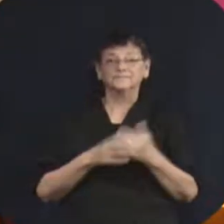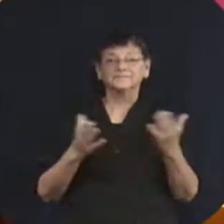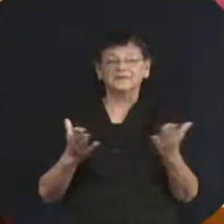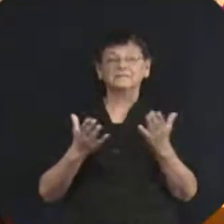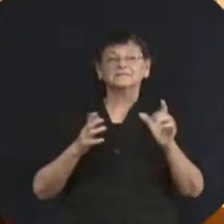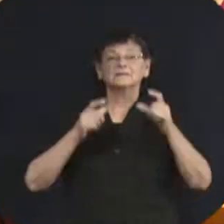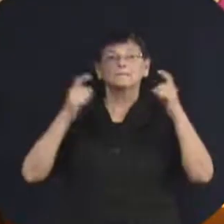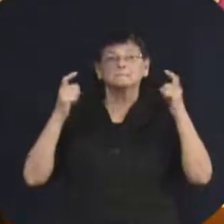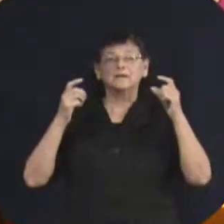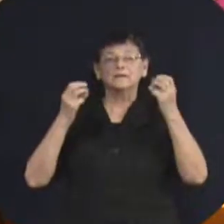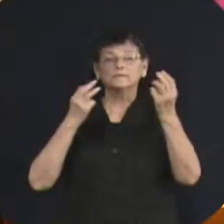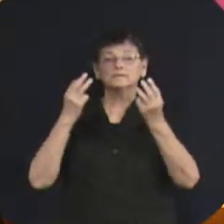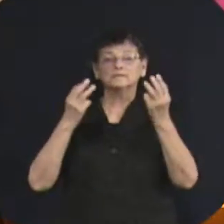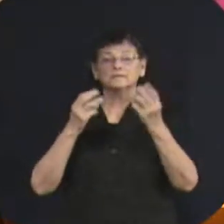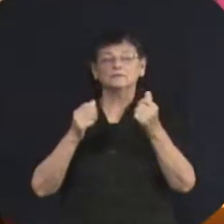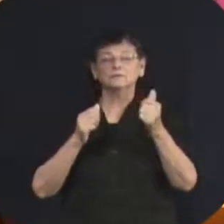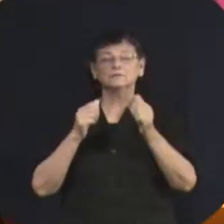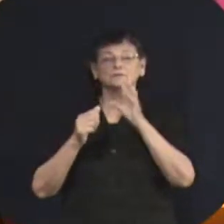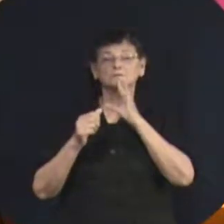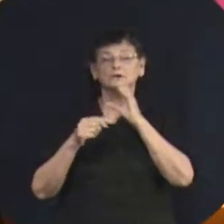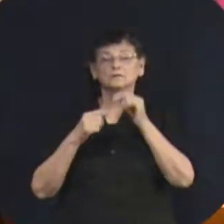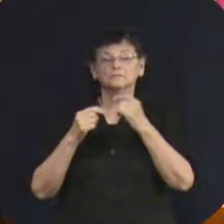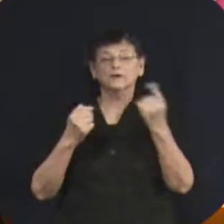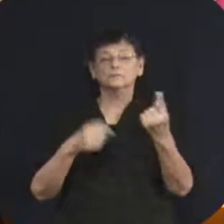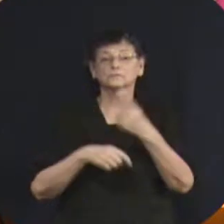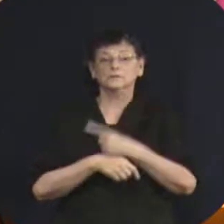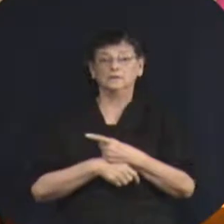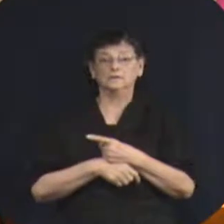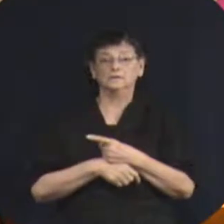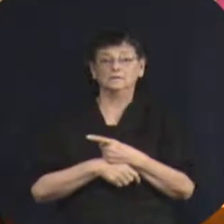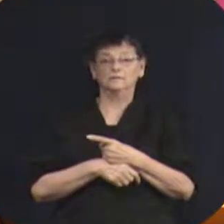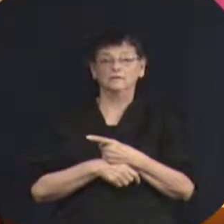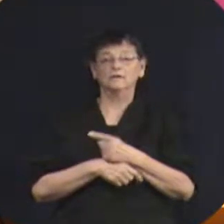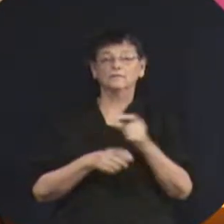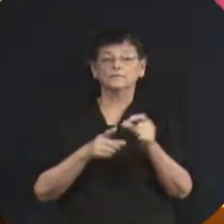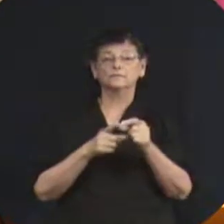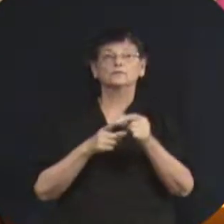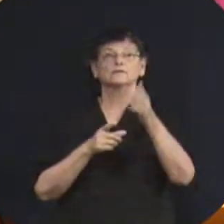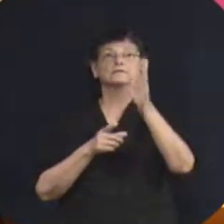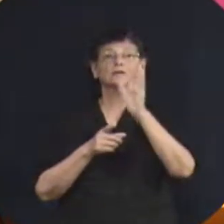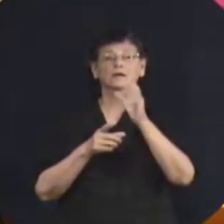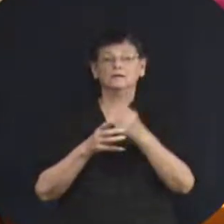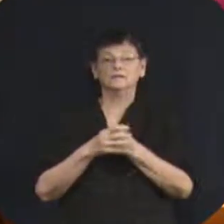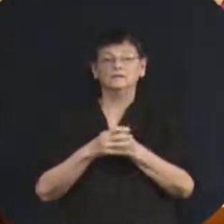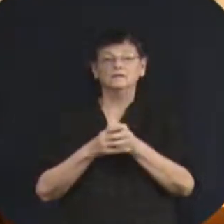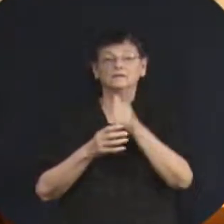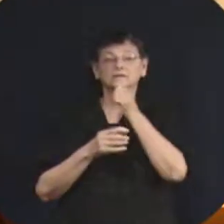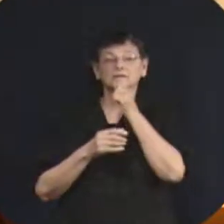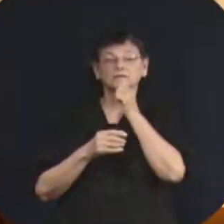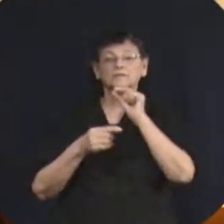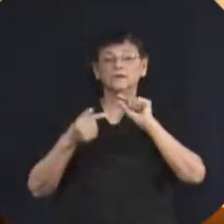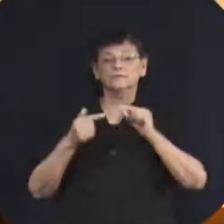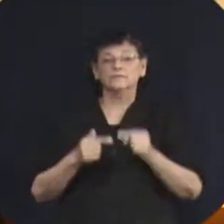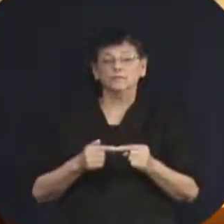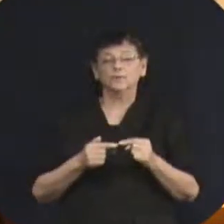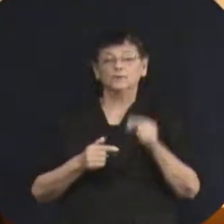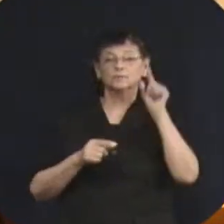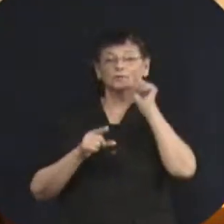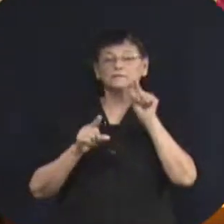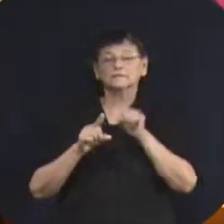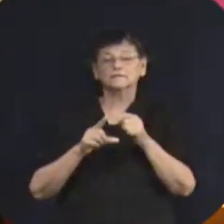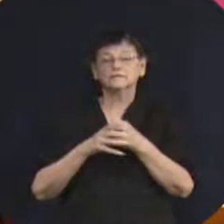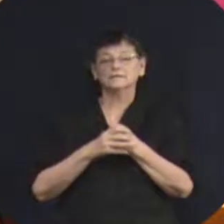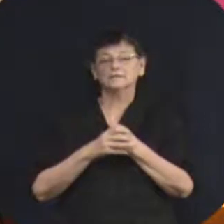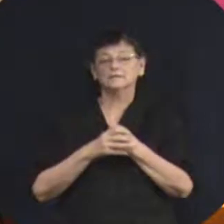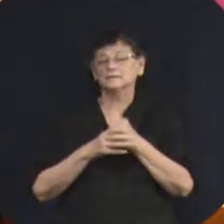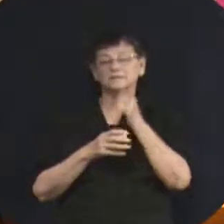Este es el gran misterio del cual nos habla hoy la palabra de Dios. No, el sufrimiento y el dolor, hermanos y